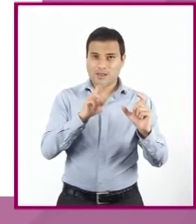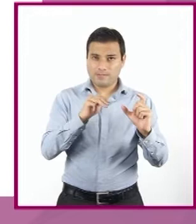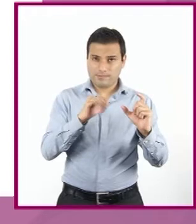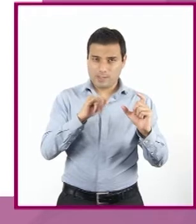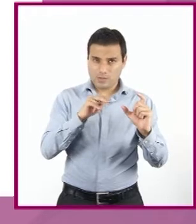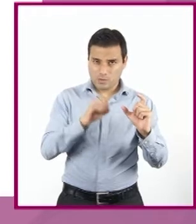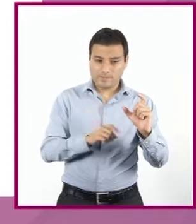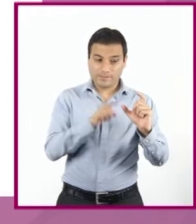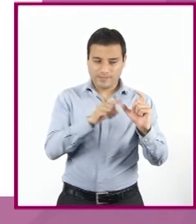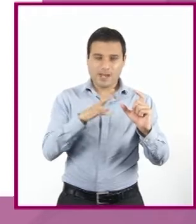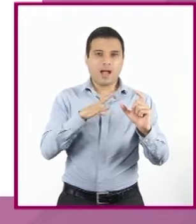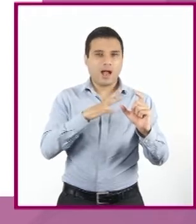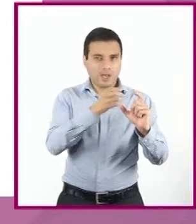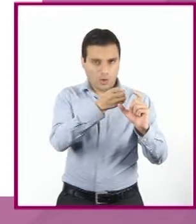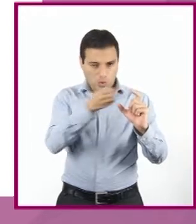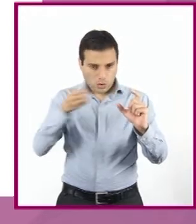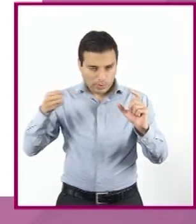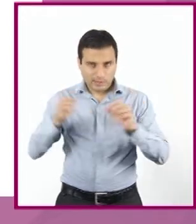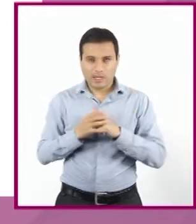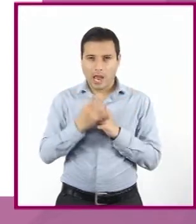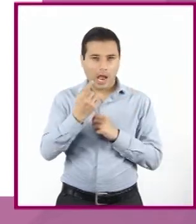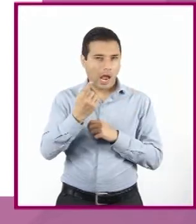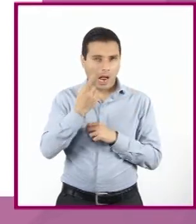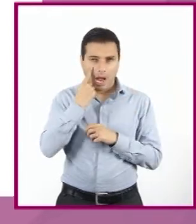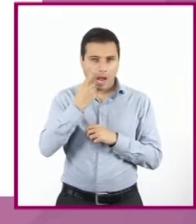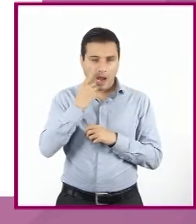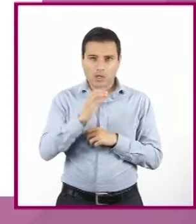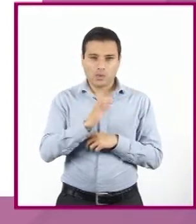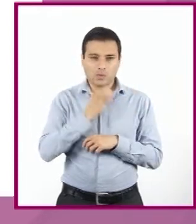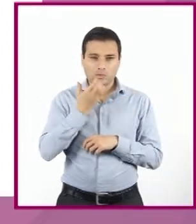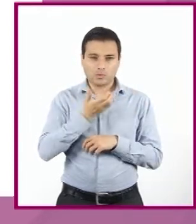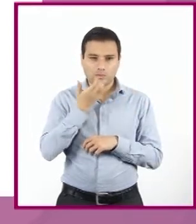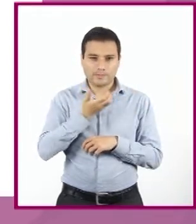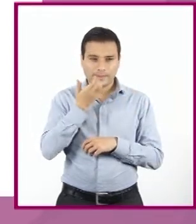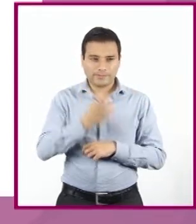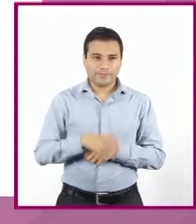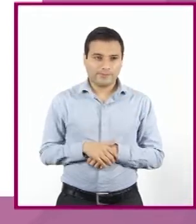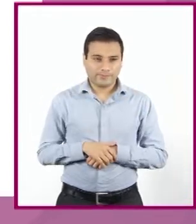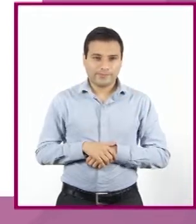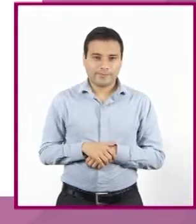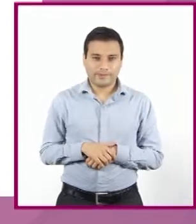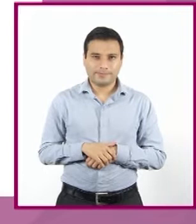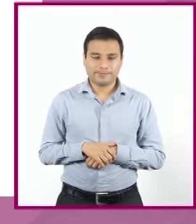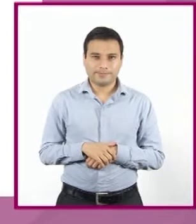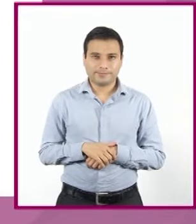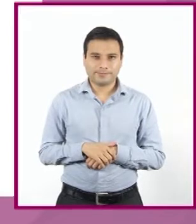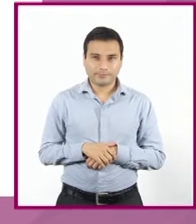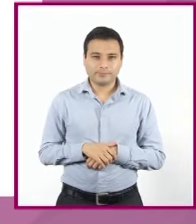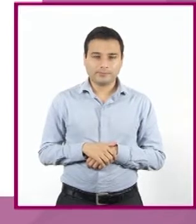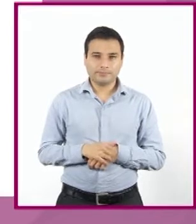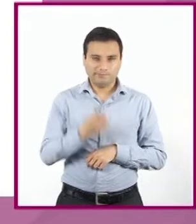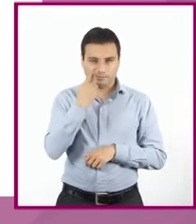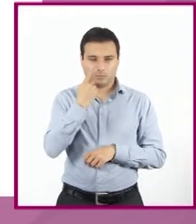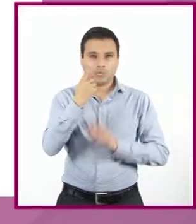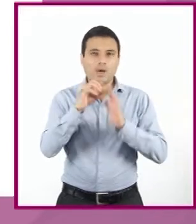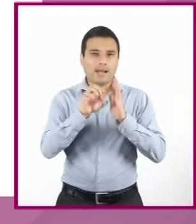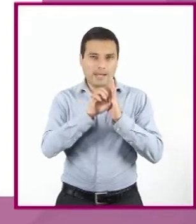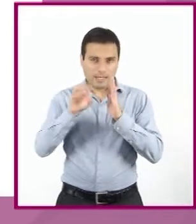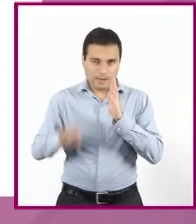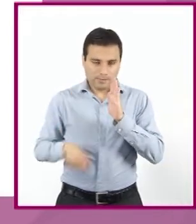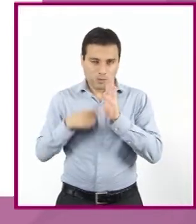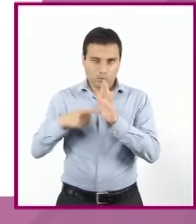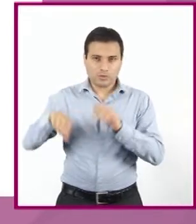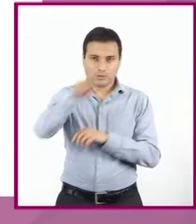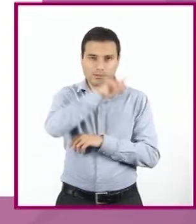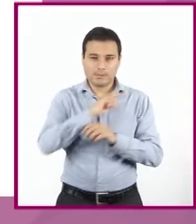o patrón y cuya diferencia entre términos consecutivos es constante. Revisemos un ejemplo para que